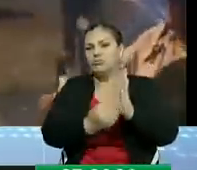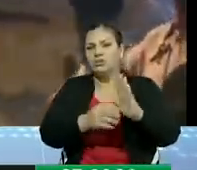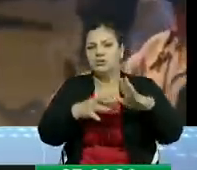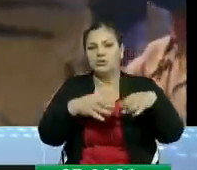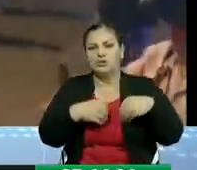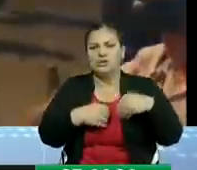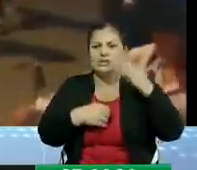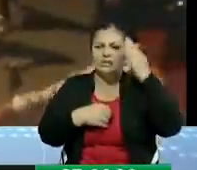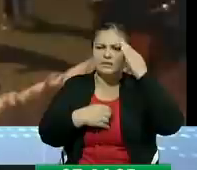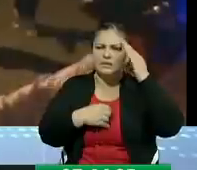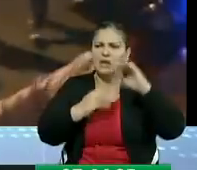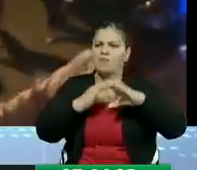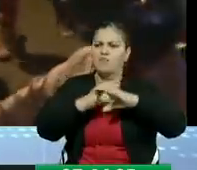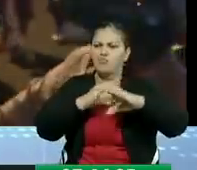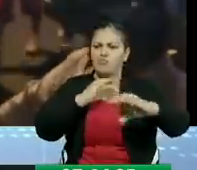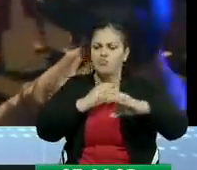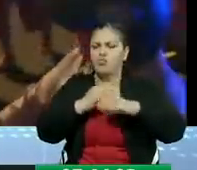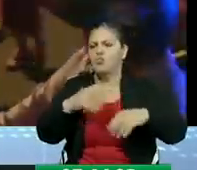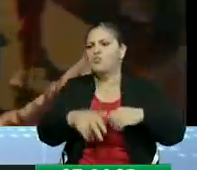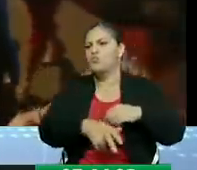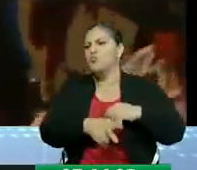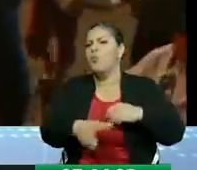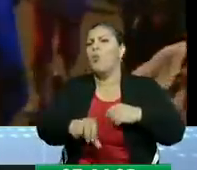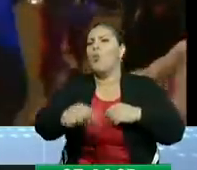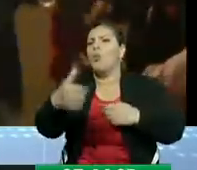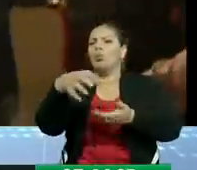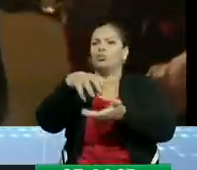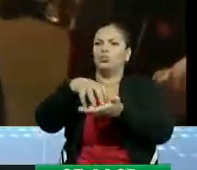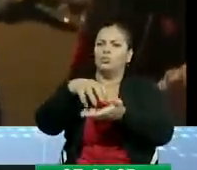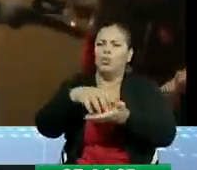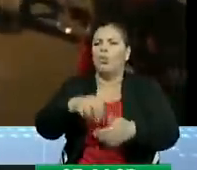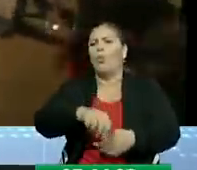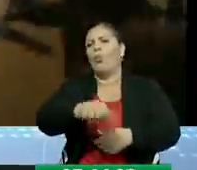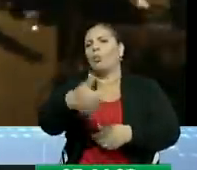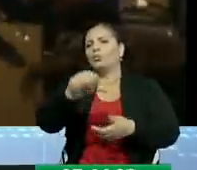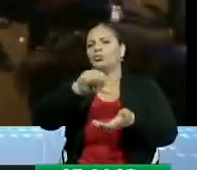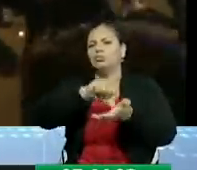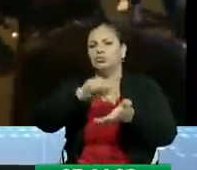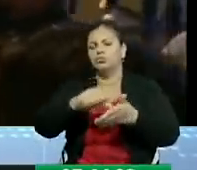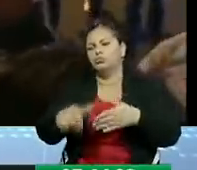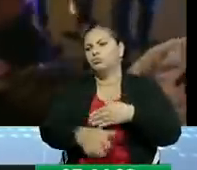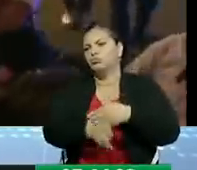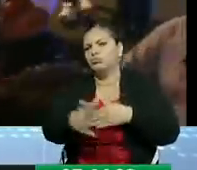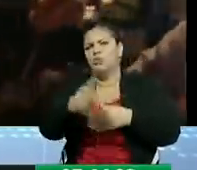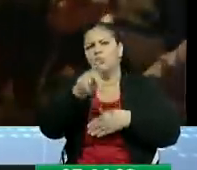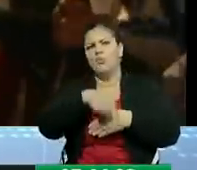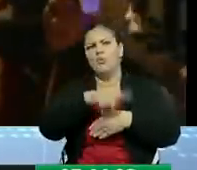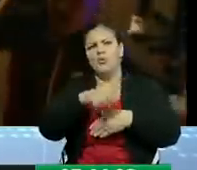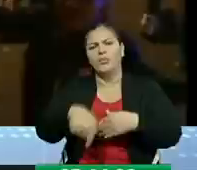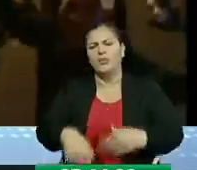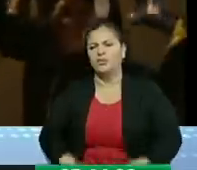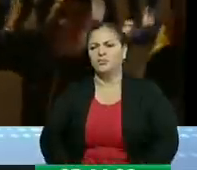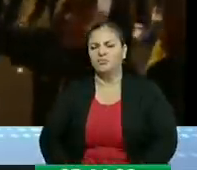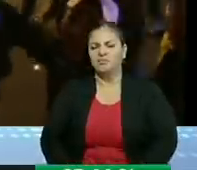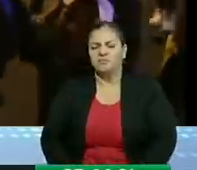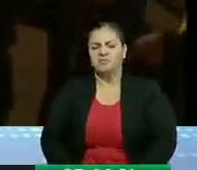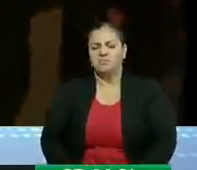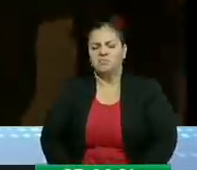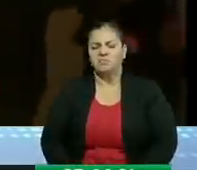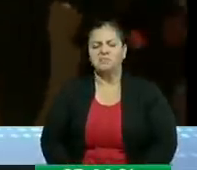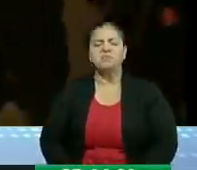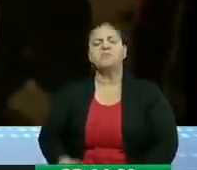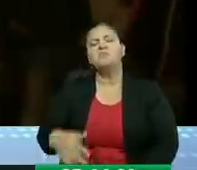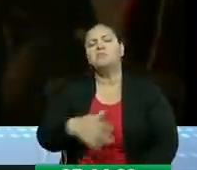cuando sales de los perímetros a los que se te está asignado poder hacerlo, esa también es una forma de asesinar y matar, tal como lo hemos visto. Y